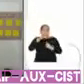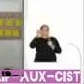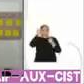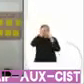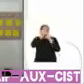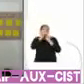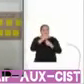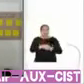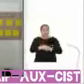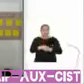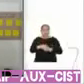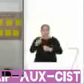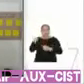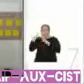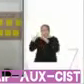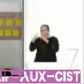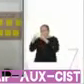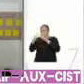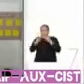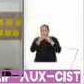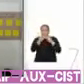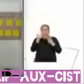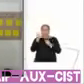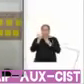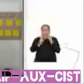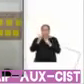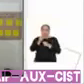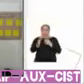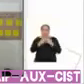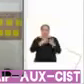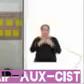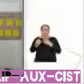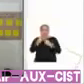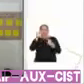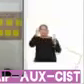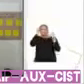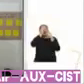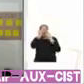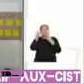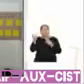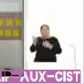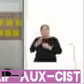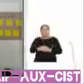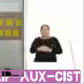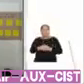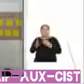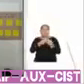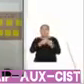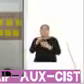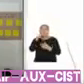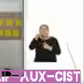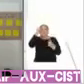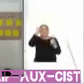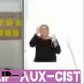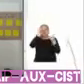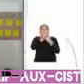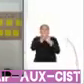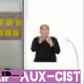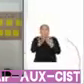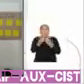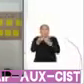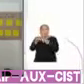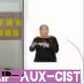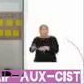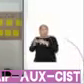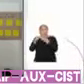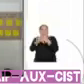Porque a lo largo he visto muchas personas, cual sea la meta que tengan, que siempre desisten en el camino. sea,